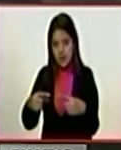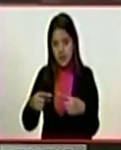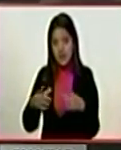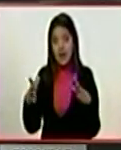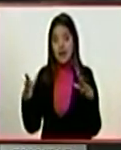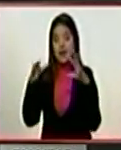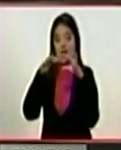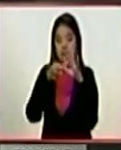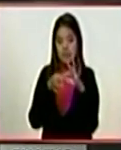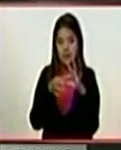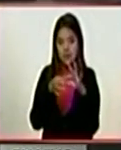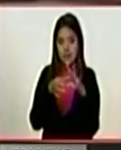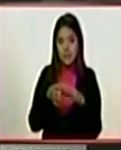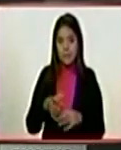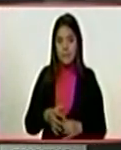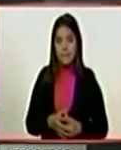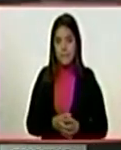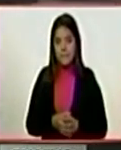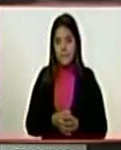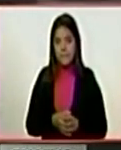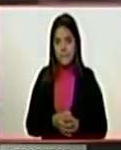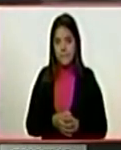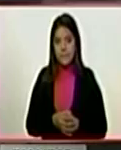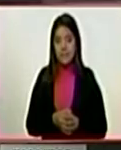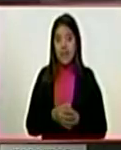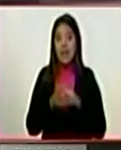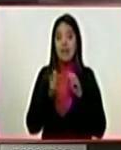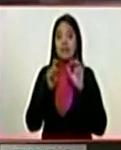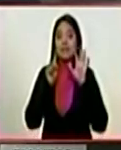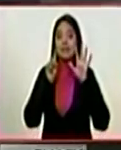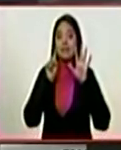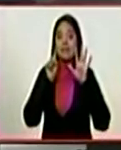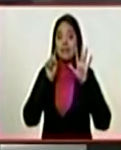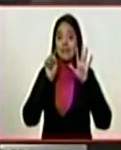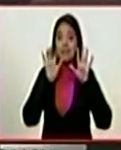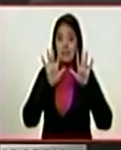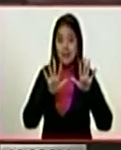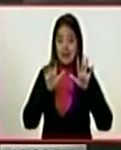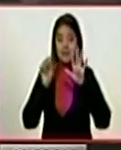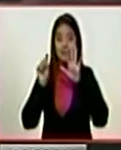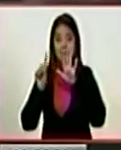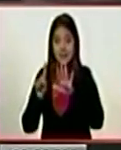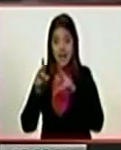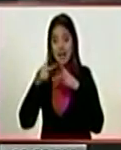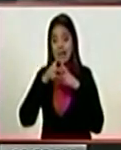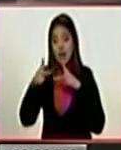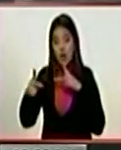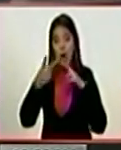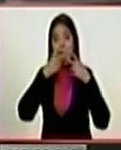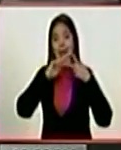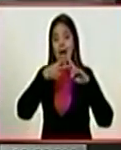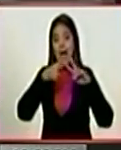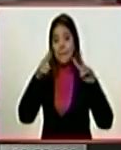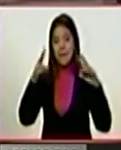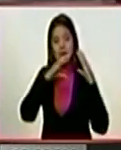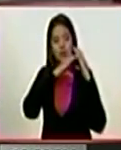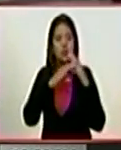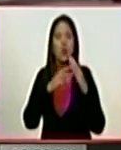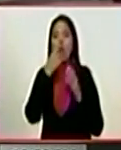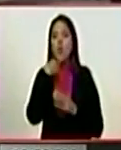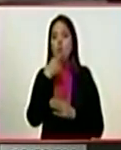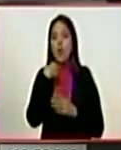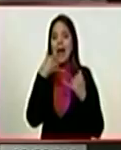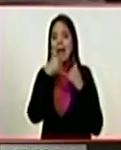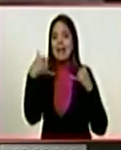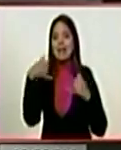enlazando en un recorrido de 16 kilómetros la estación de La Paz, Metrobús de La Paz, de la línea